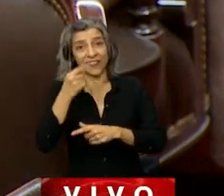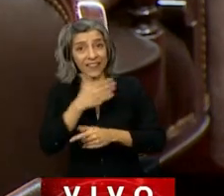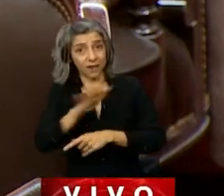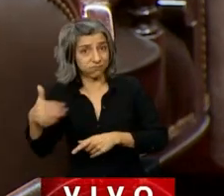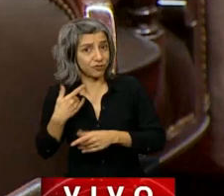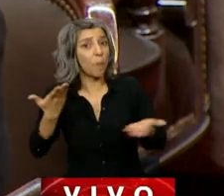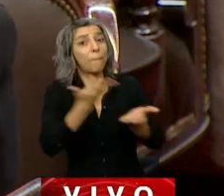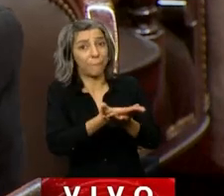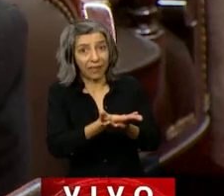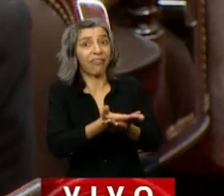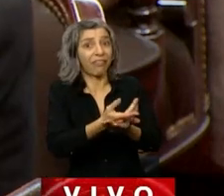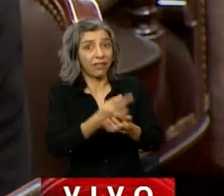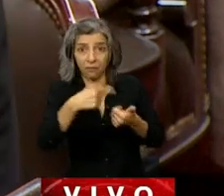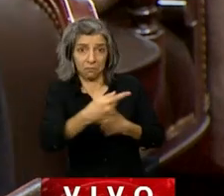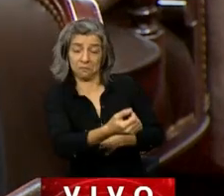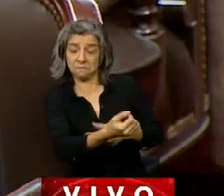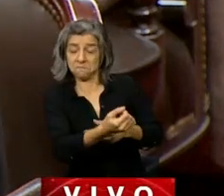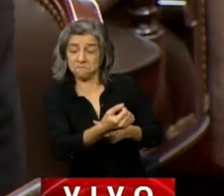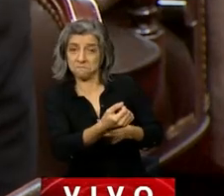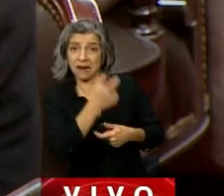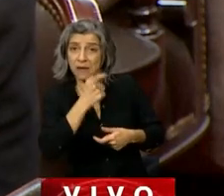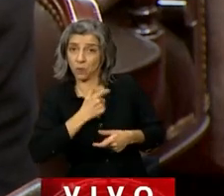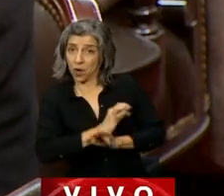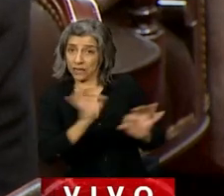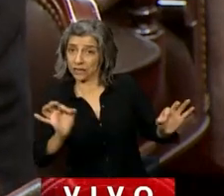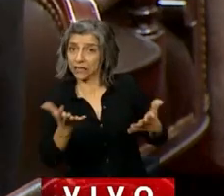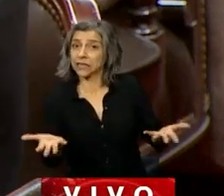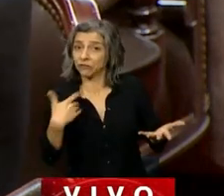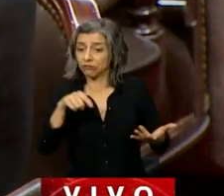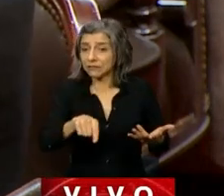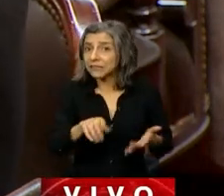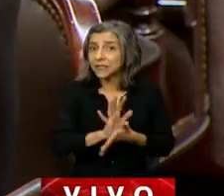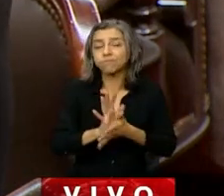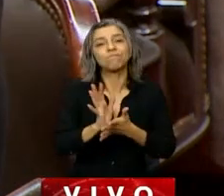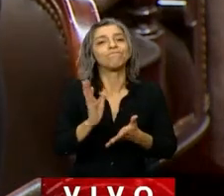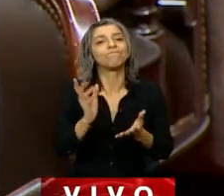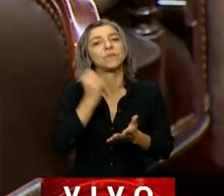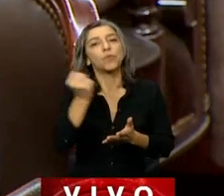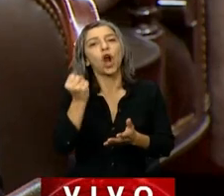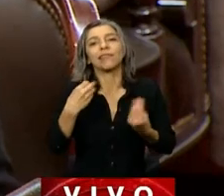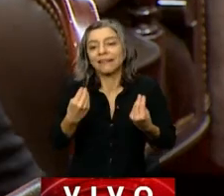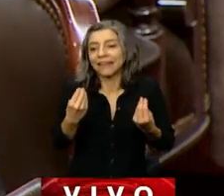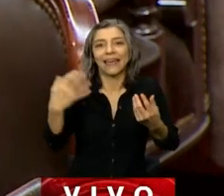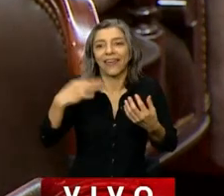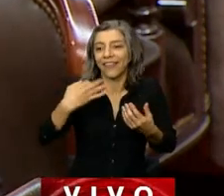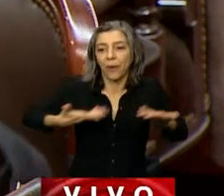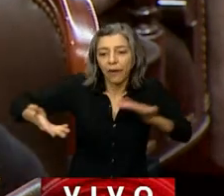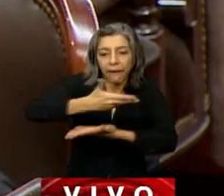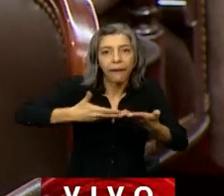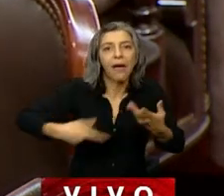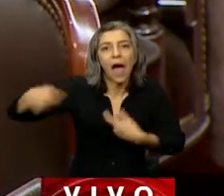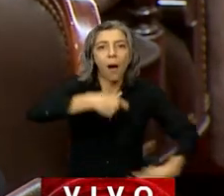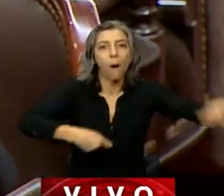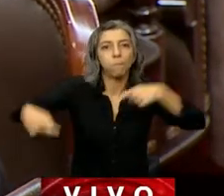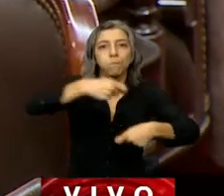lo tanto, como decimos, no hubo un tratamiento de este proyecto que es básico, que tiene que ser integrado, participativo y colaborativo